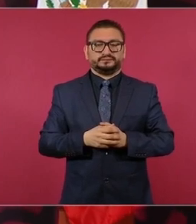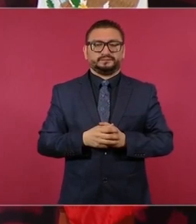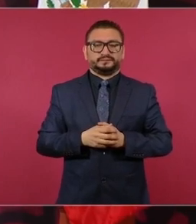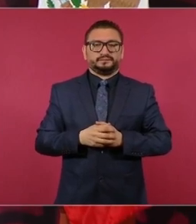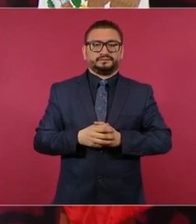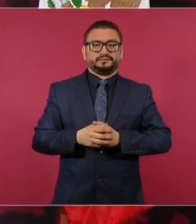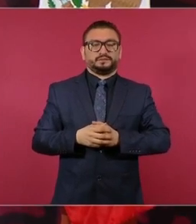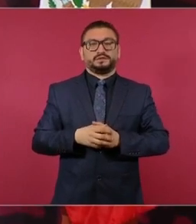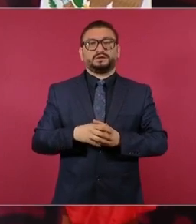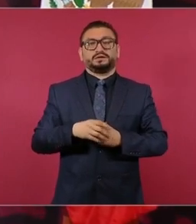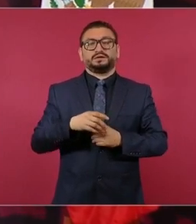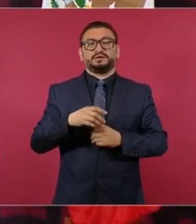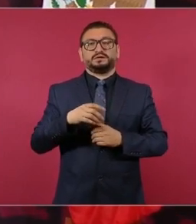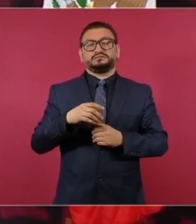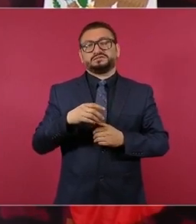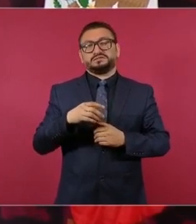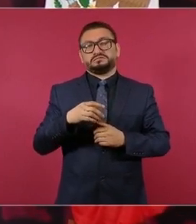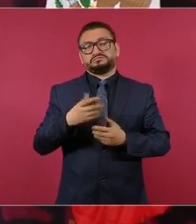nos dijera por qué